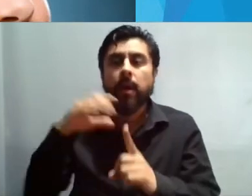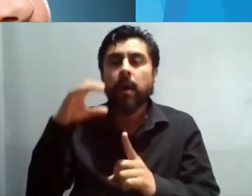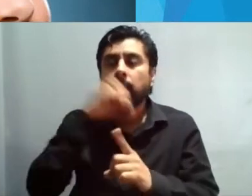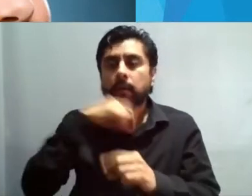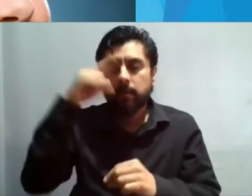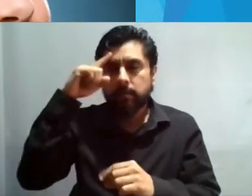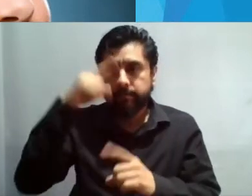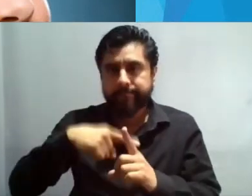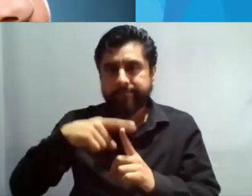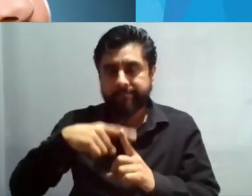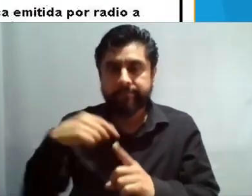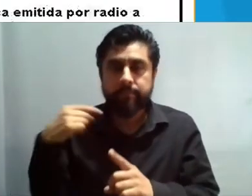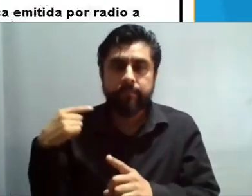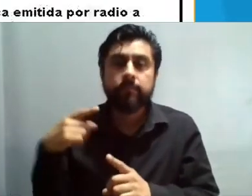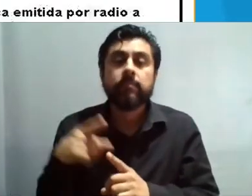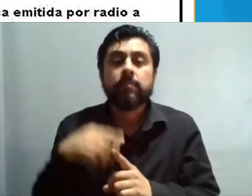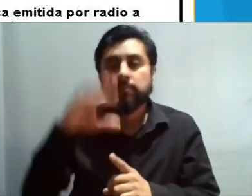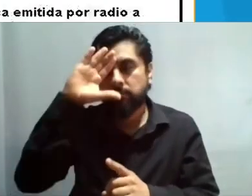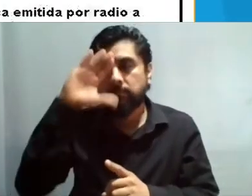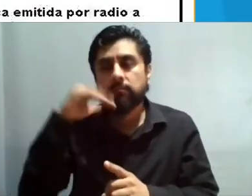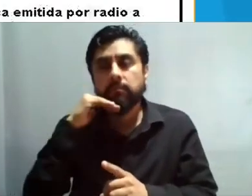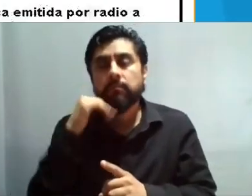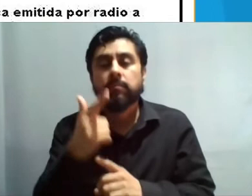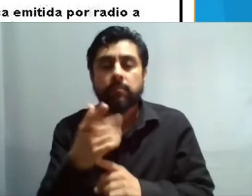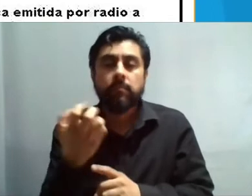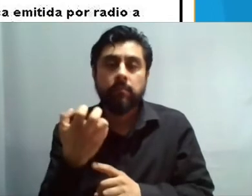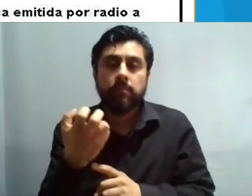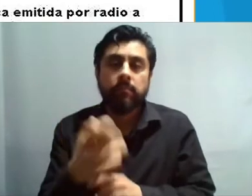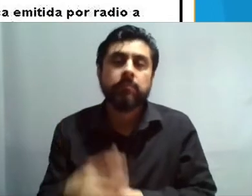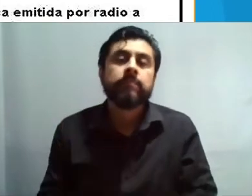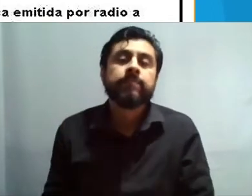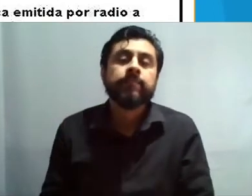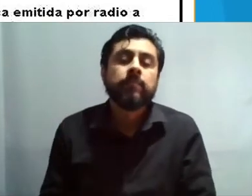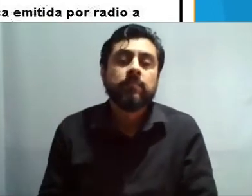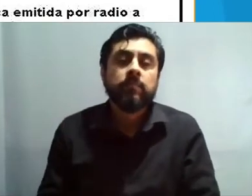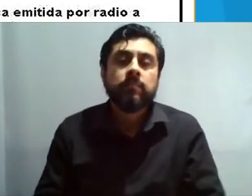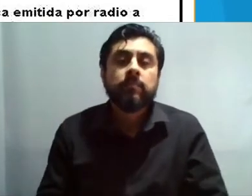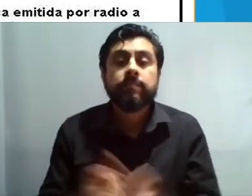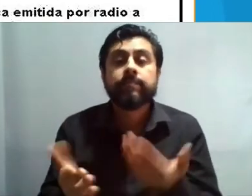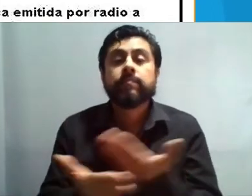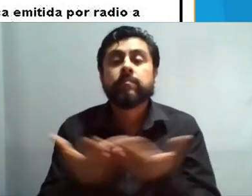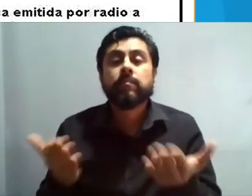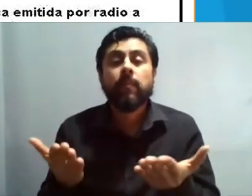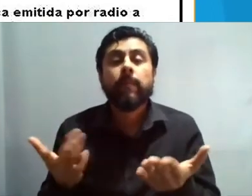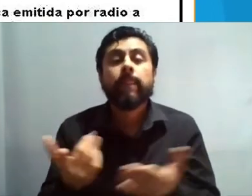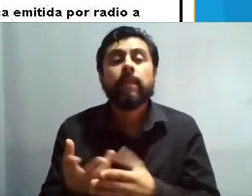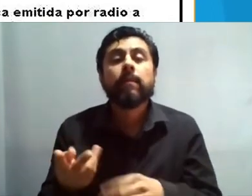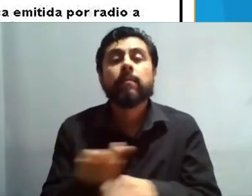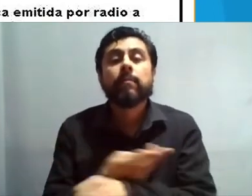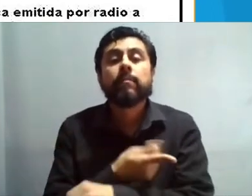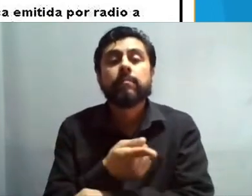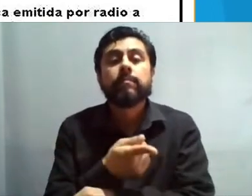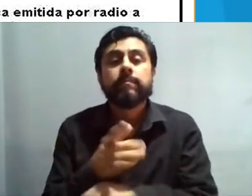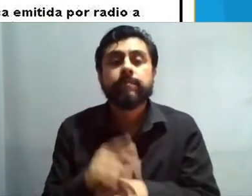tapado. Vamos siguiente, por favor. Ahora, esto previo a que nos llevaría, cuidado de